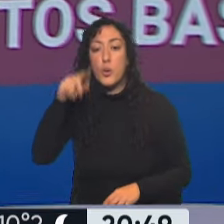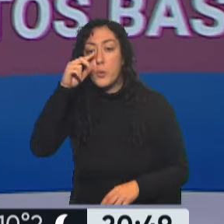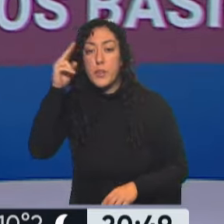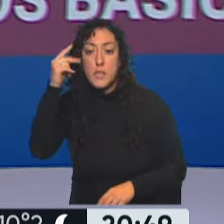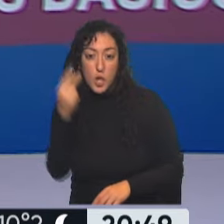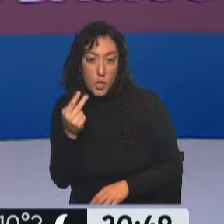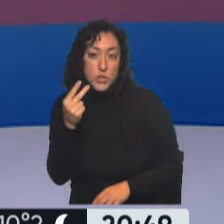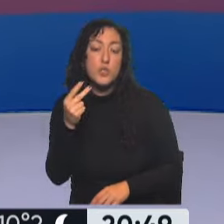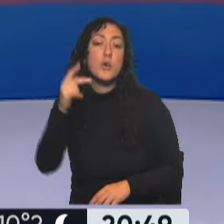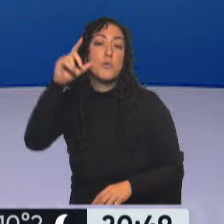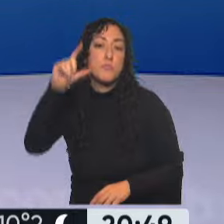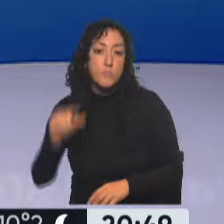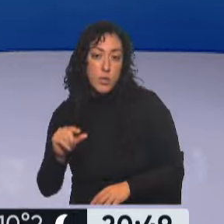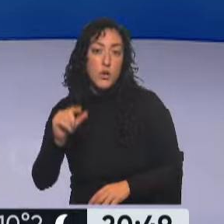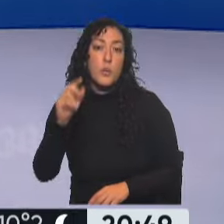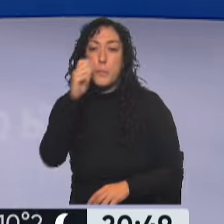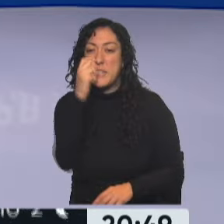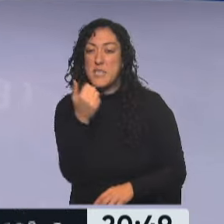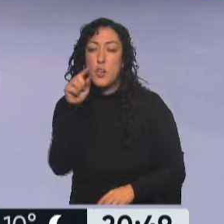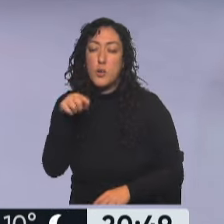26,97 pesos cerró en